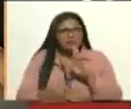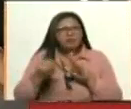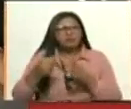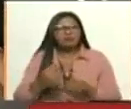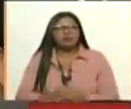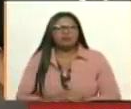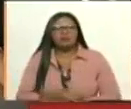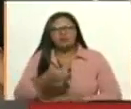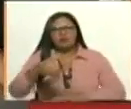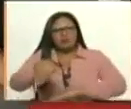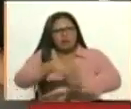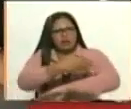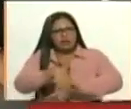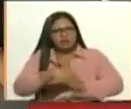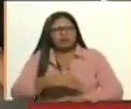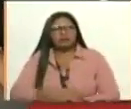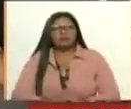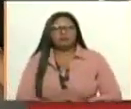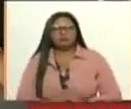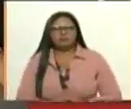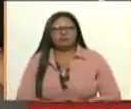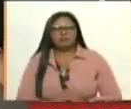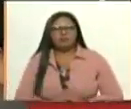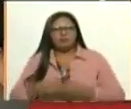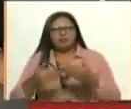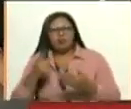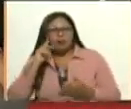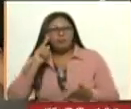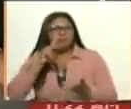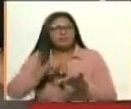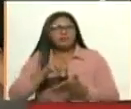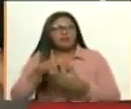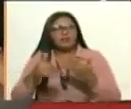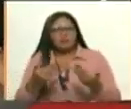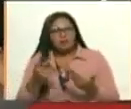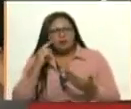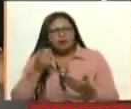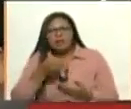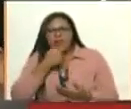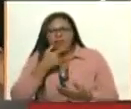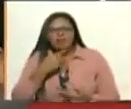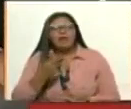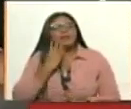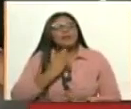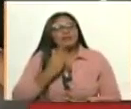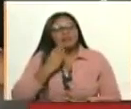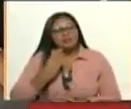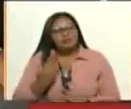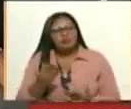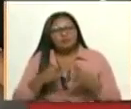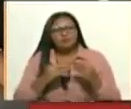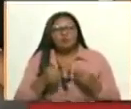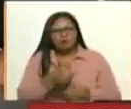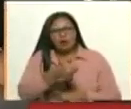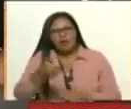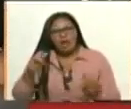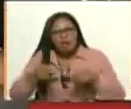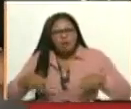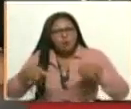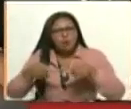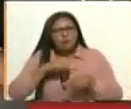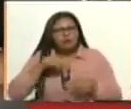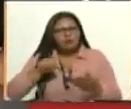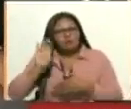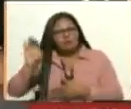por calle, habida cuenta de la presencia de esta hermosa tradición en cada rincón de